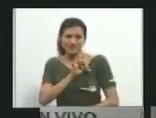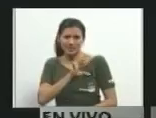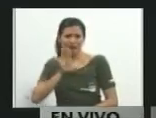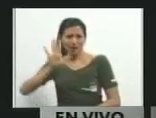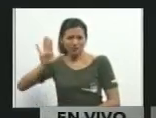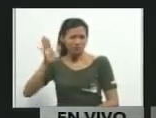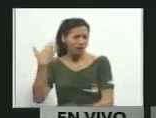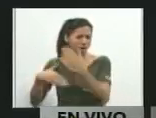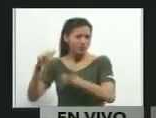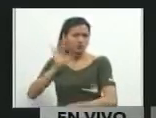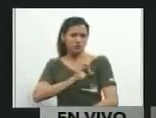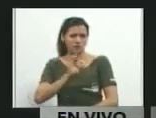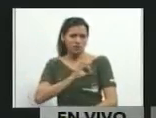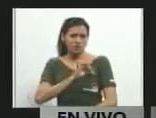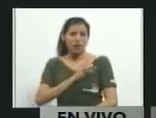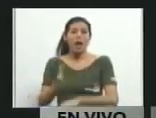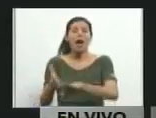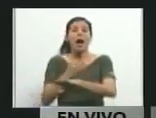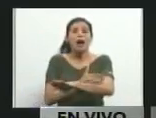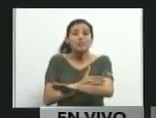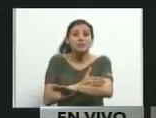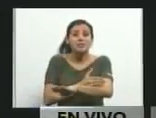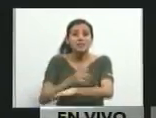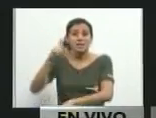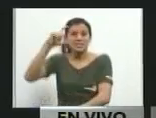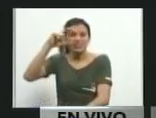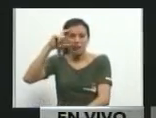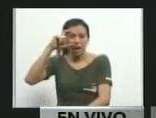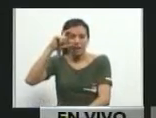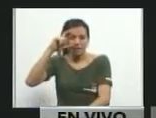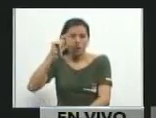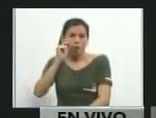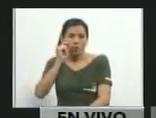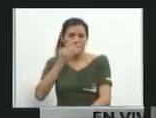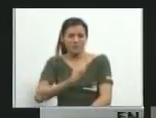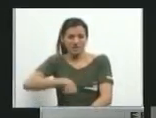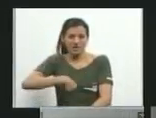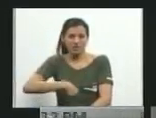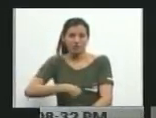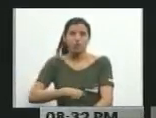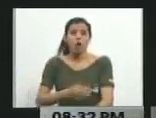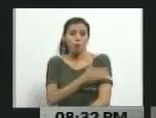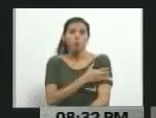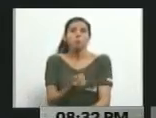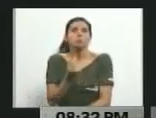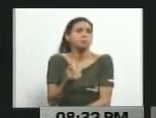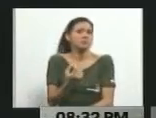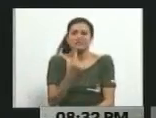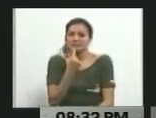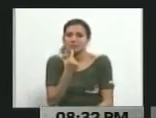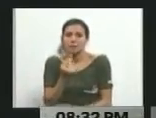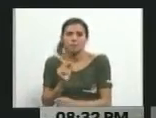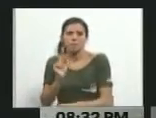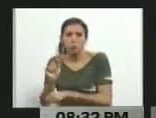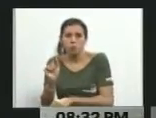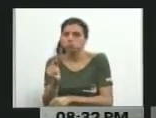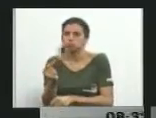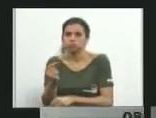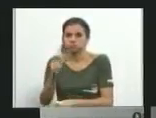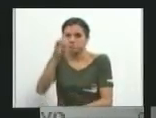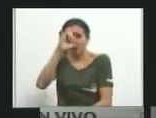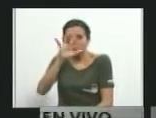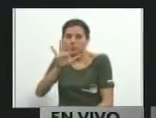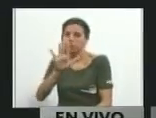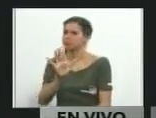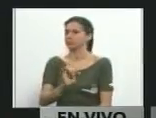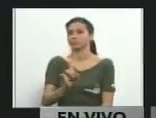Chile, antes de tumbar Allende, nadie de la oposición decía, vamos a torturar cuando lleguemos nosotros. Y mire lo que hicieron. Este que lo dice, ¿qué será lo que van a hacer, Dios